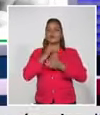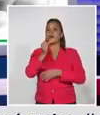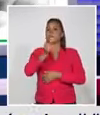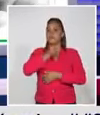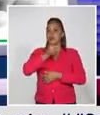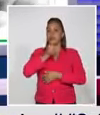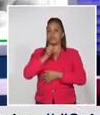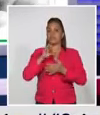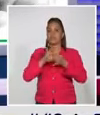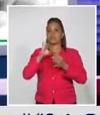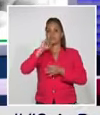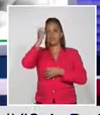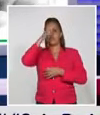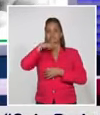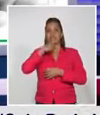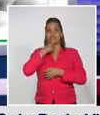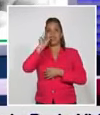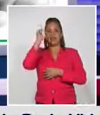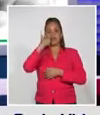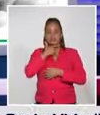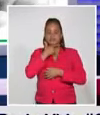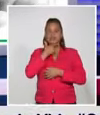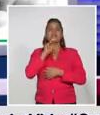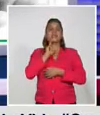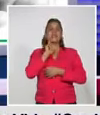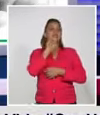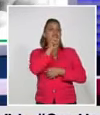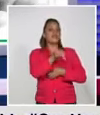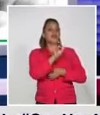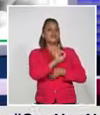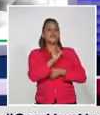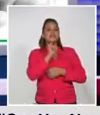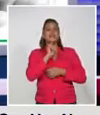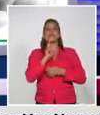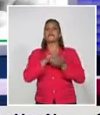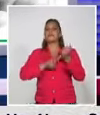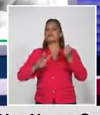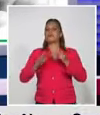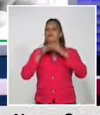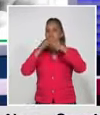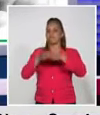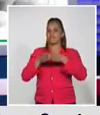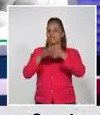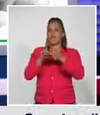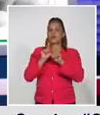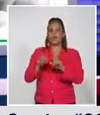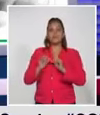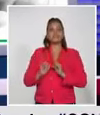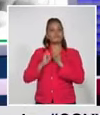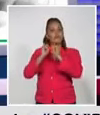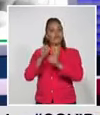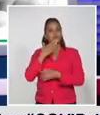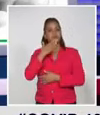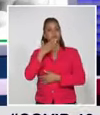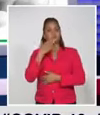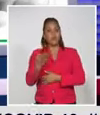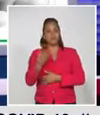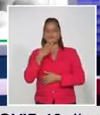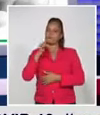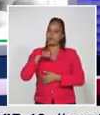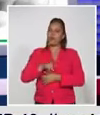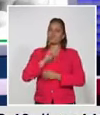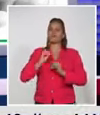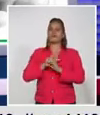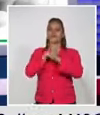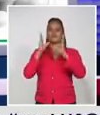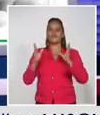Gisela García Rivero, nuestra colega que se encuentra en la provincia de Granma. Con esta buena nueva, doy los buenos días, como es